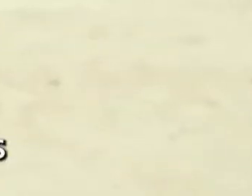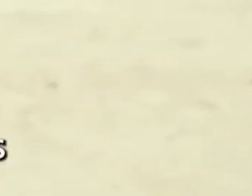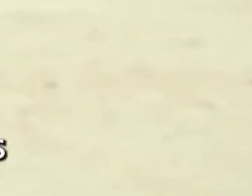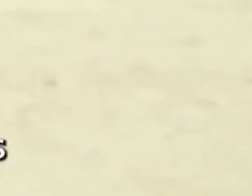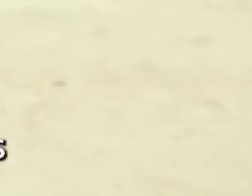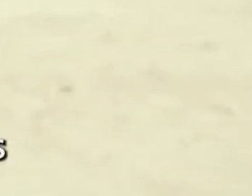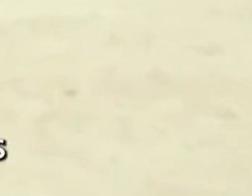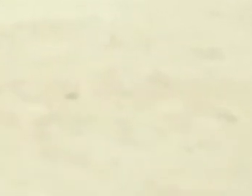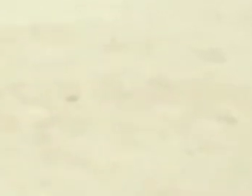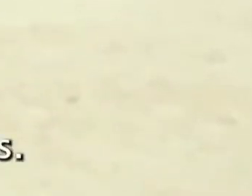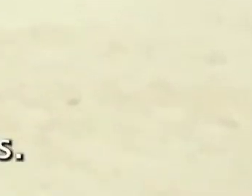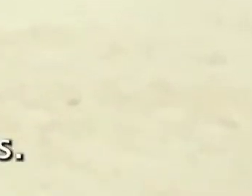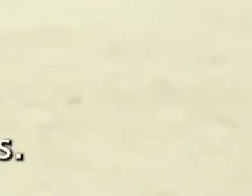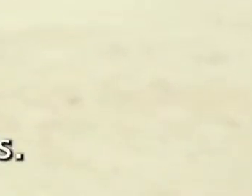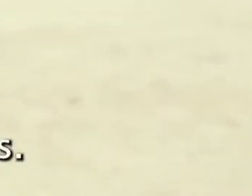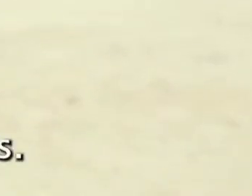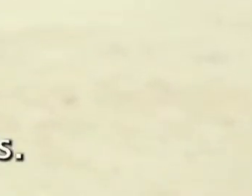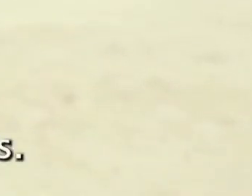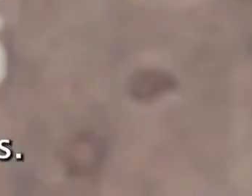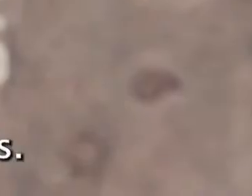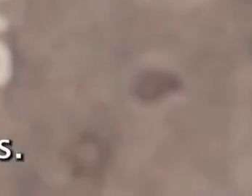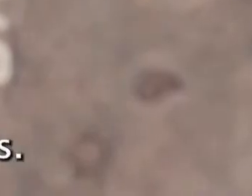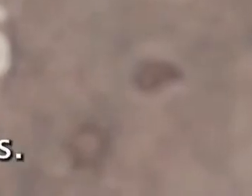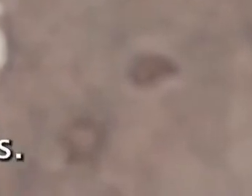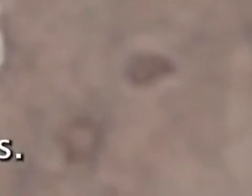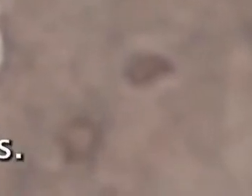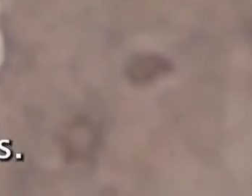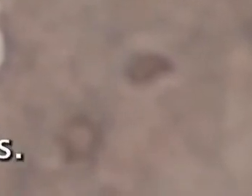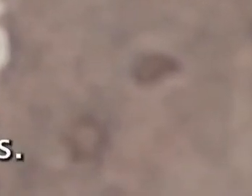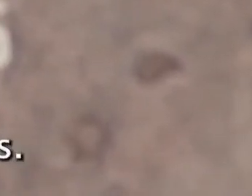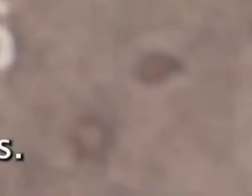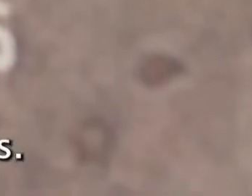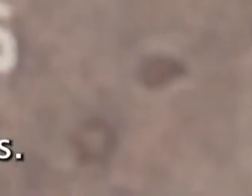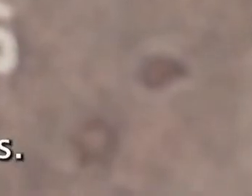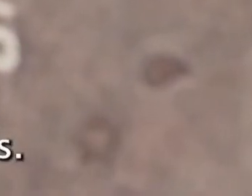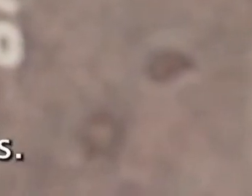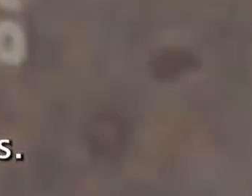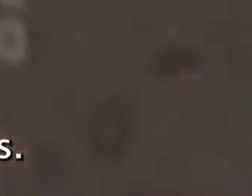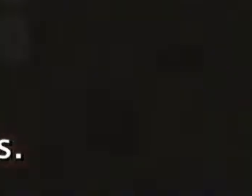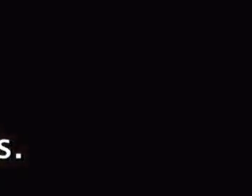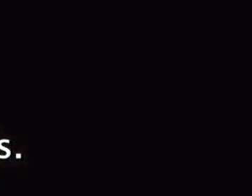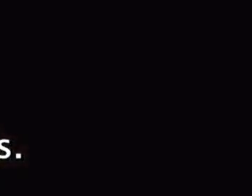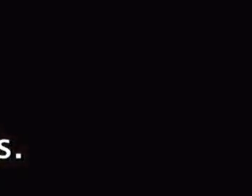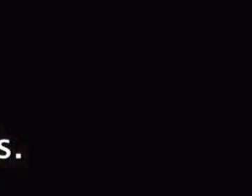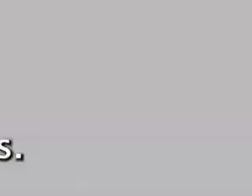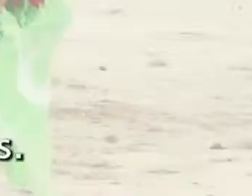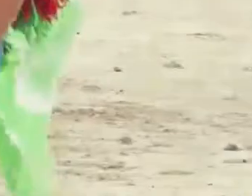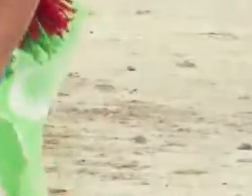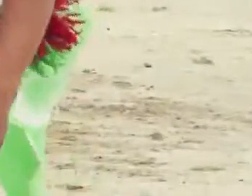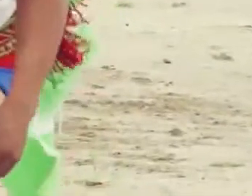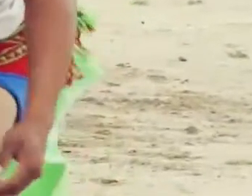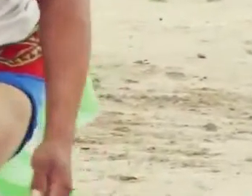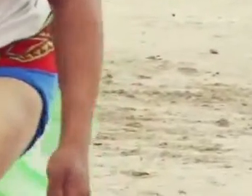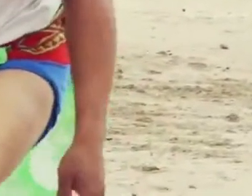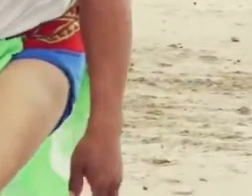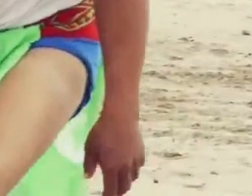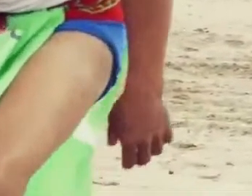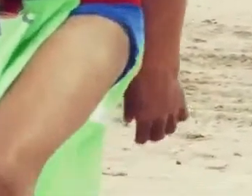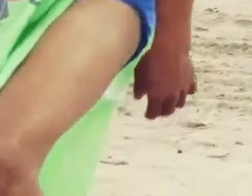muchos otros grupos humanos con el nivel de éxito que observamos en esta población indígena del país.